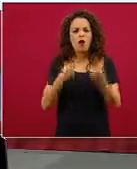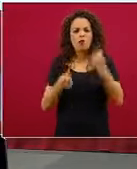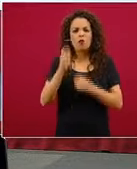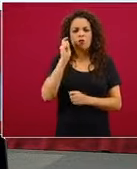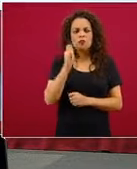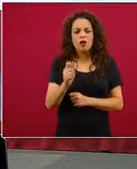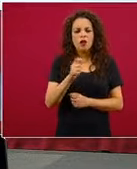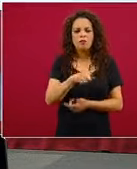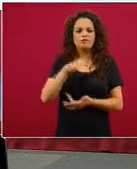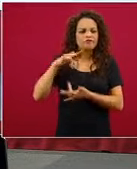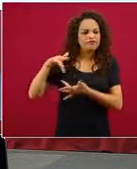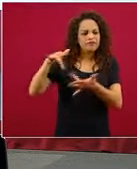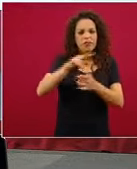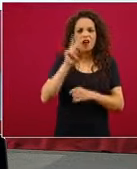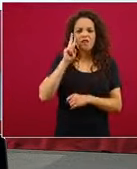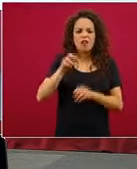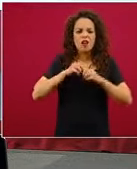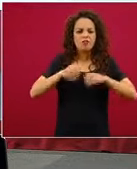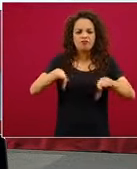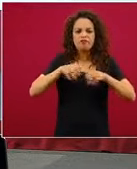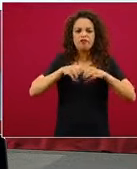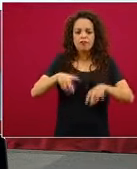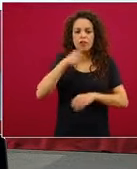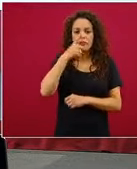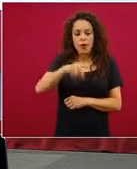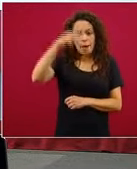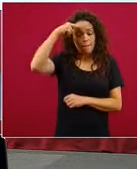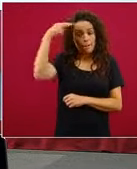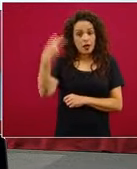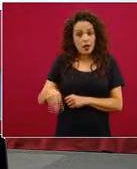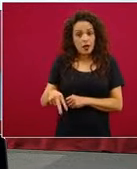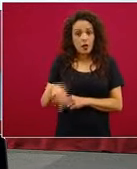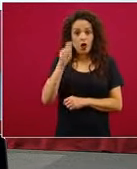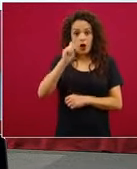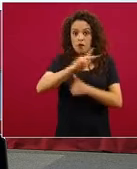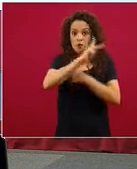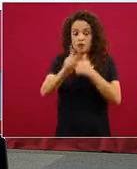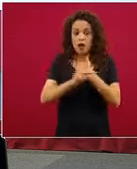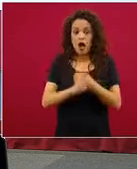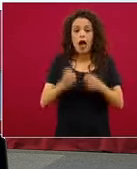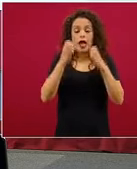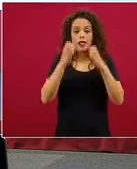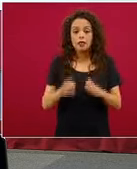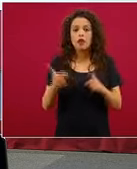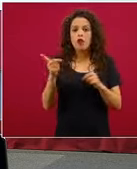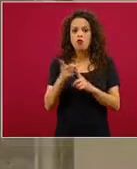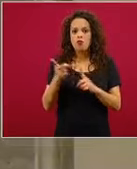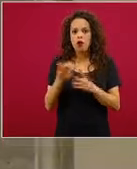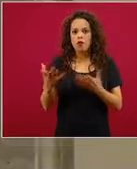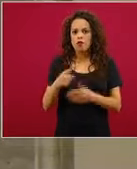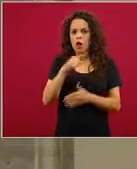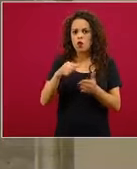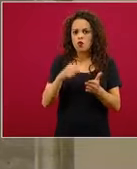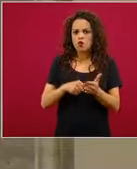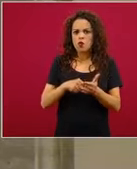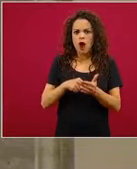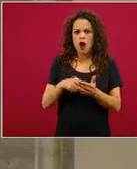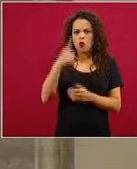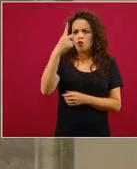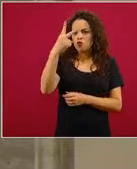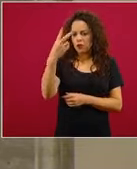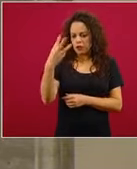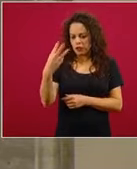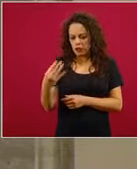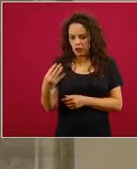en redes sociales hablan de que México es el país que en su momento está entre los primeros lugares de la